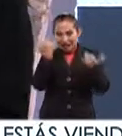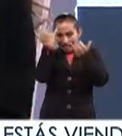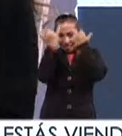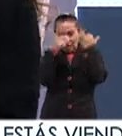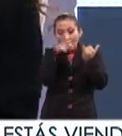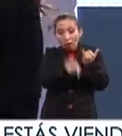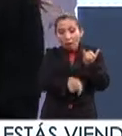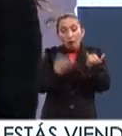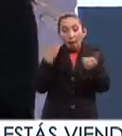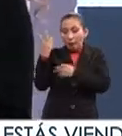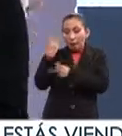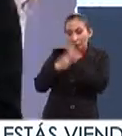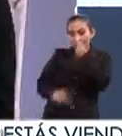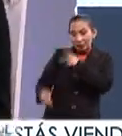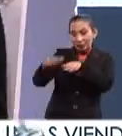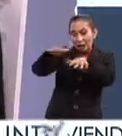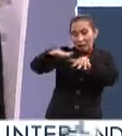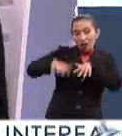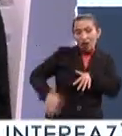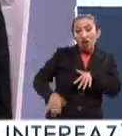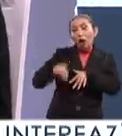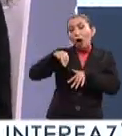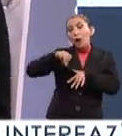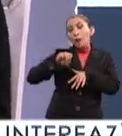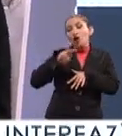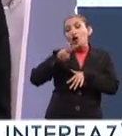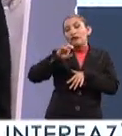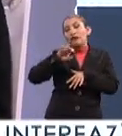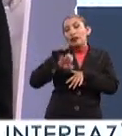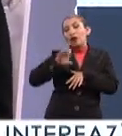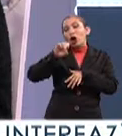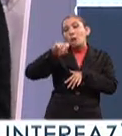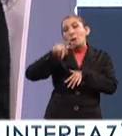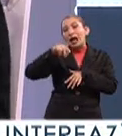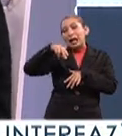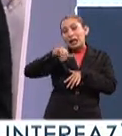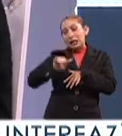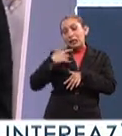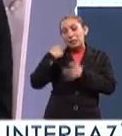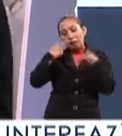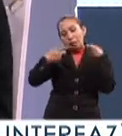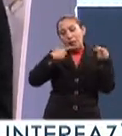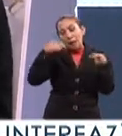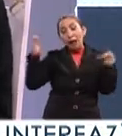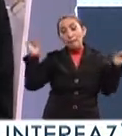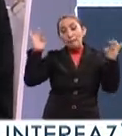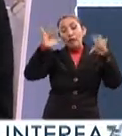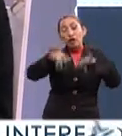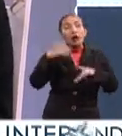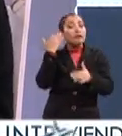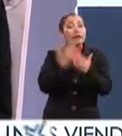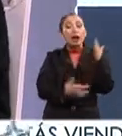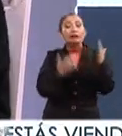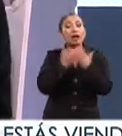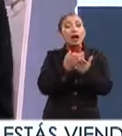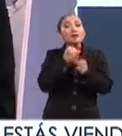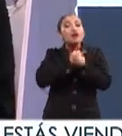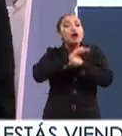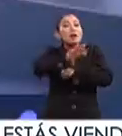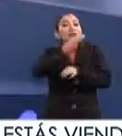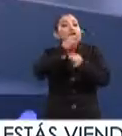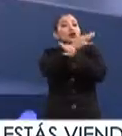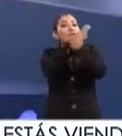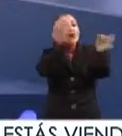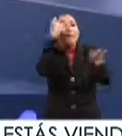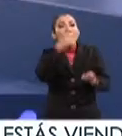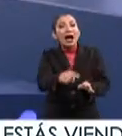nos prestan un foro, The Movie Company nos presta un espacio para hacerlo y decidimos hacerlo porque creo que lo que nos falta es información